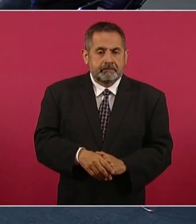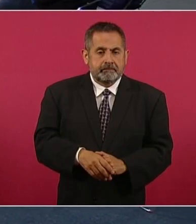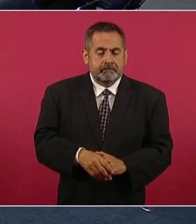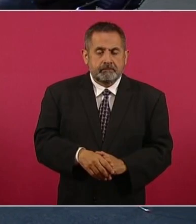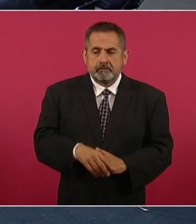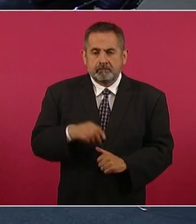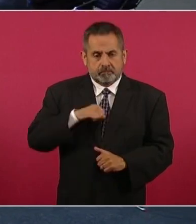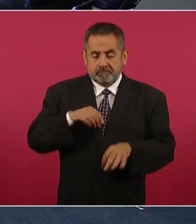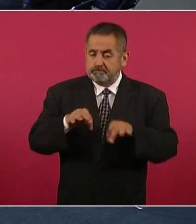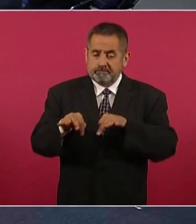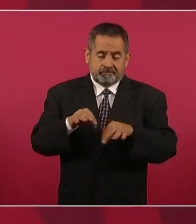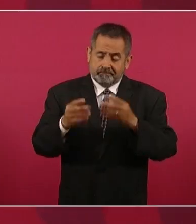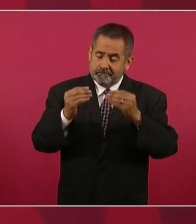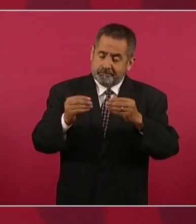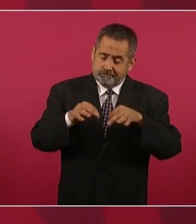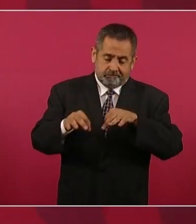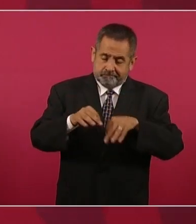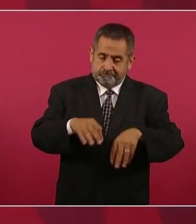Trabajo bastante